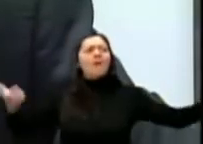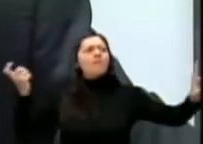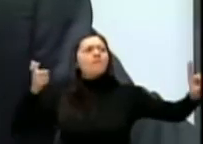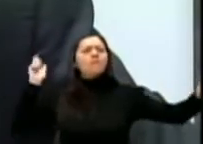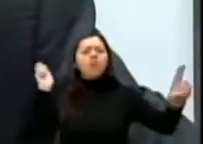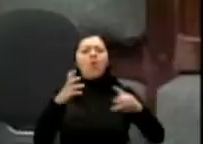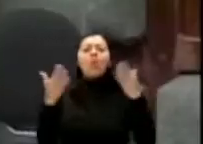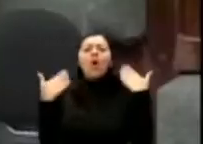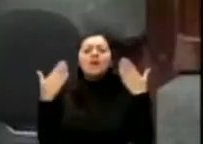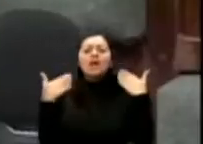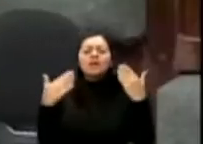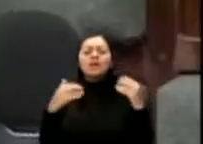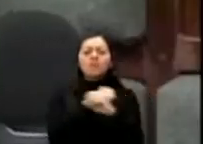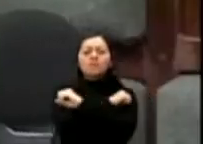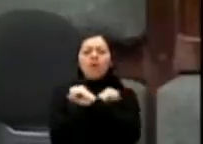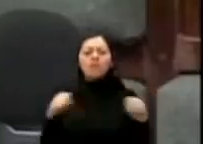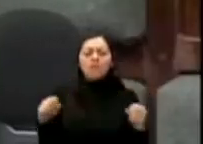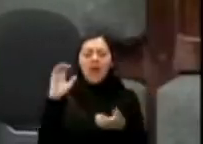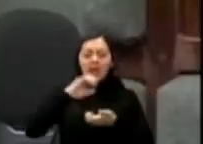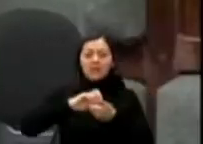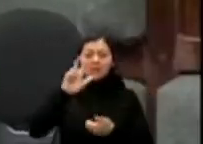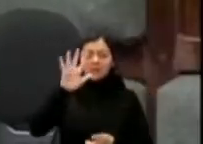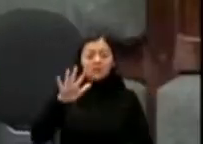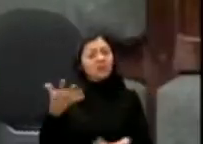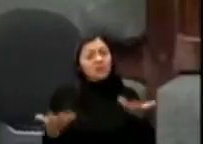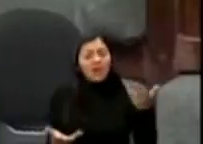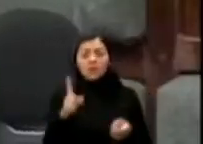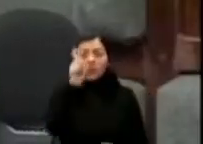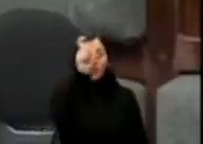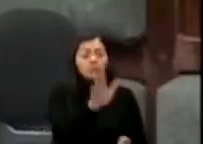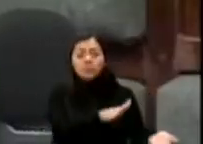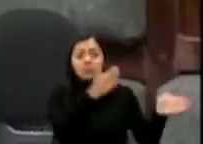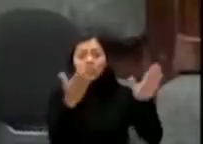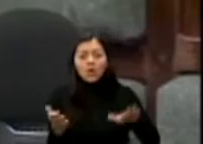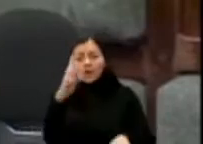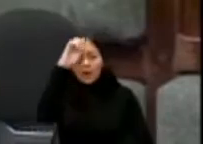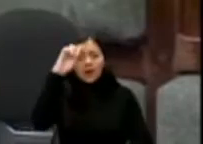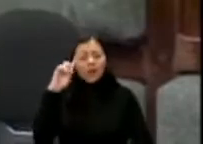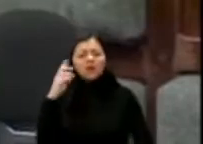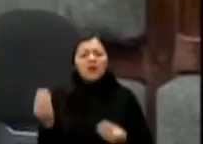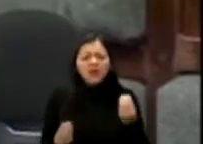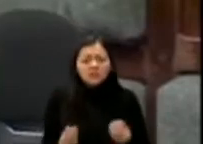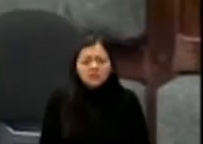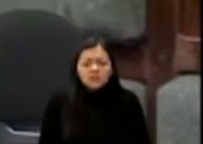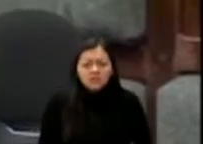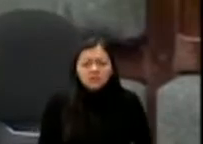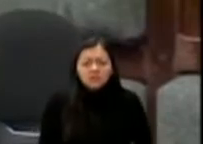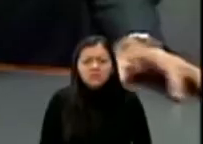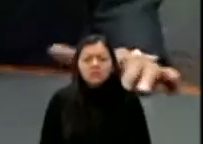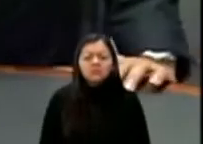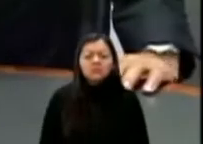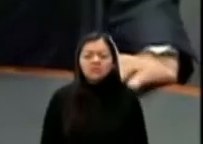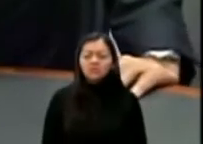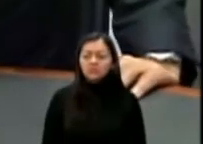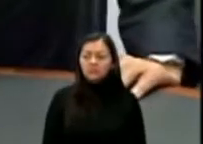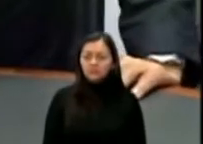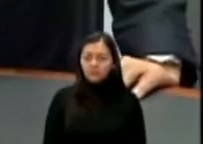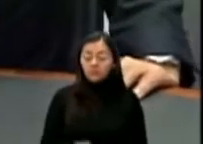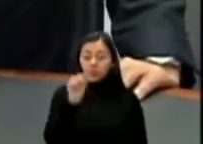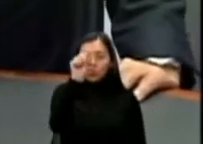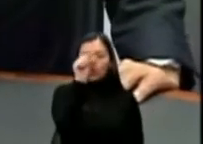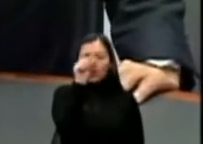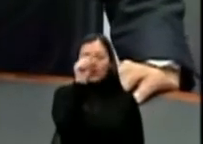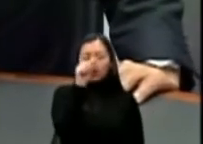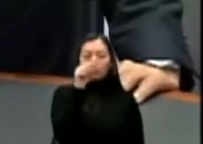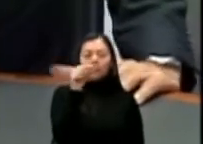voy aquí estaríamos lamentándonos la muerte heridos algún tema es patricio regreso permítanme regresar